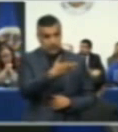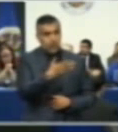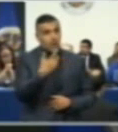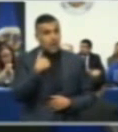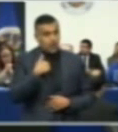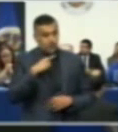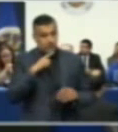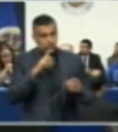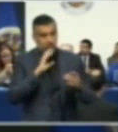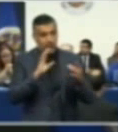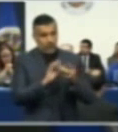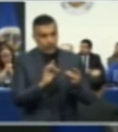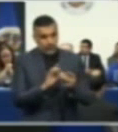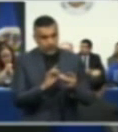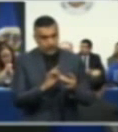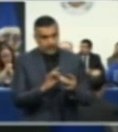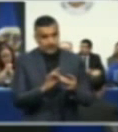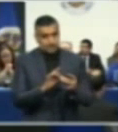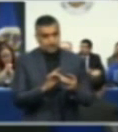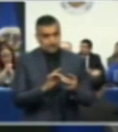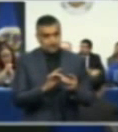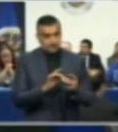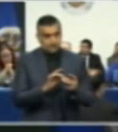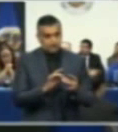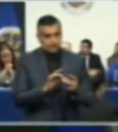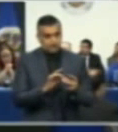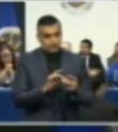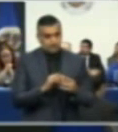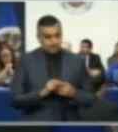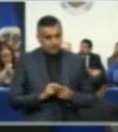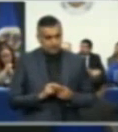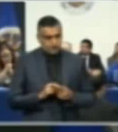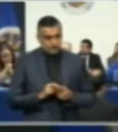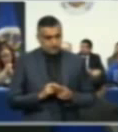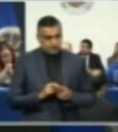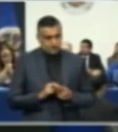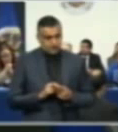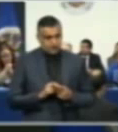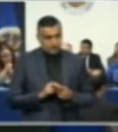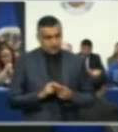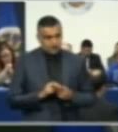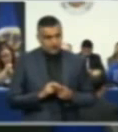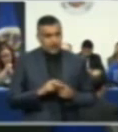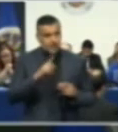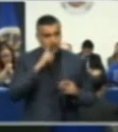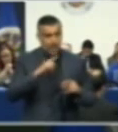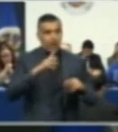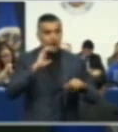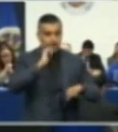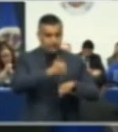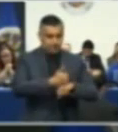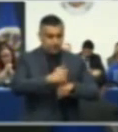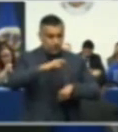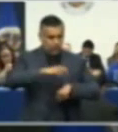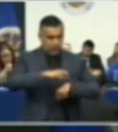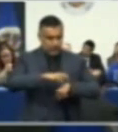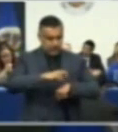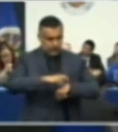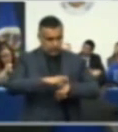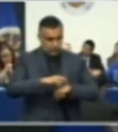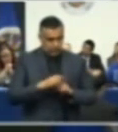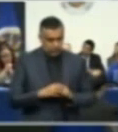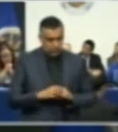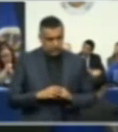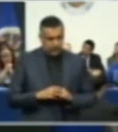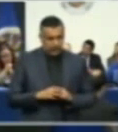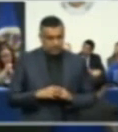nos ha referido, el procurador, perdón, de que se va a constituir un espacio